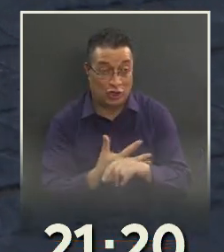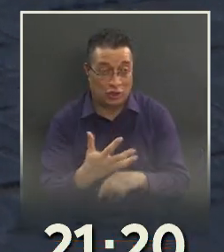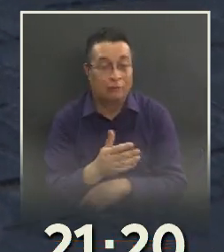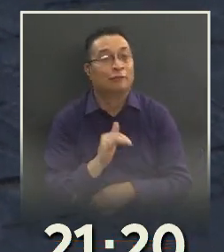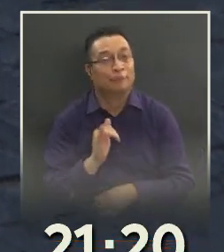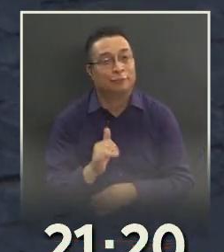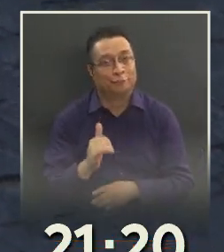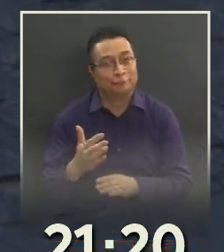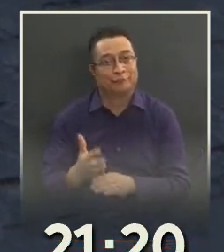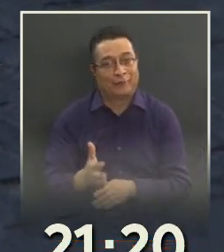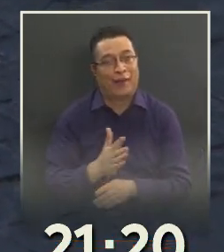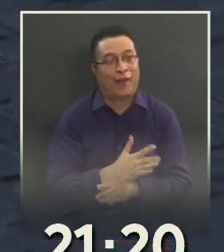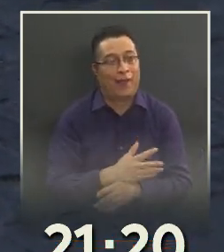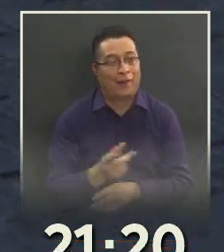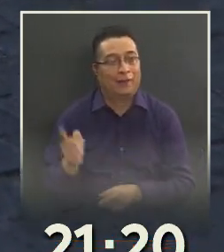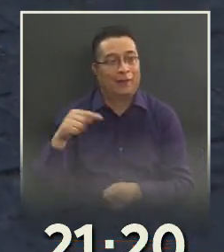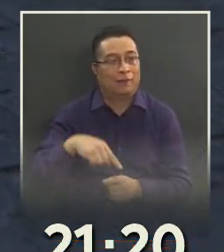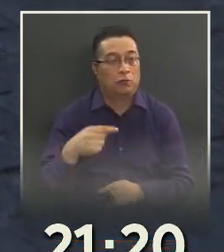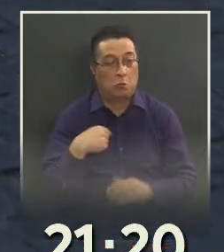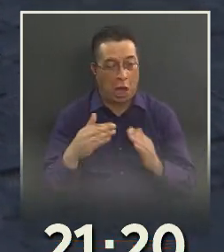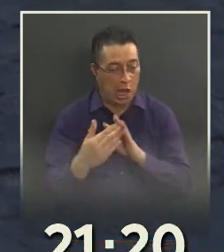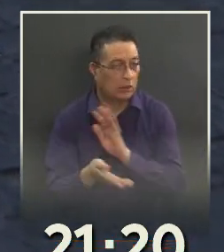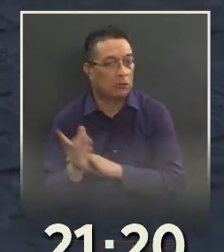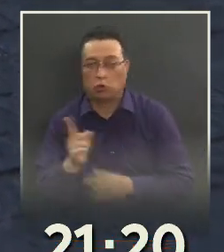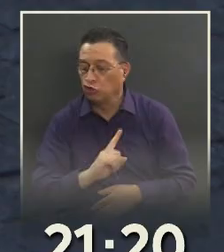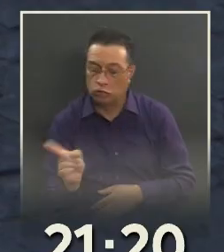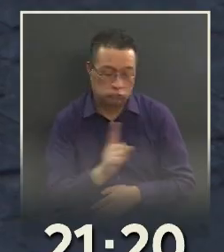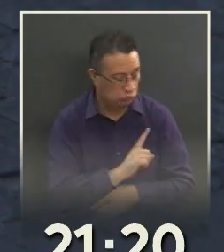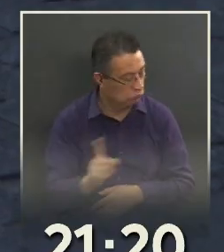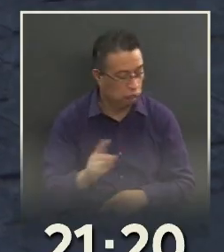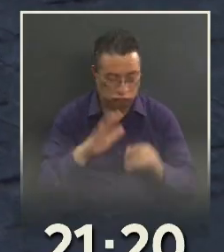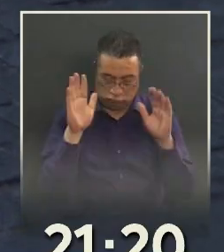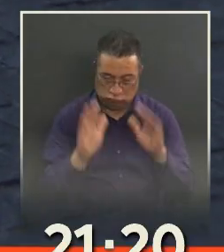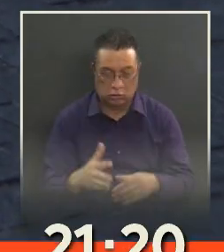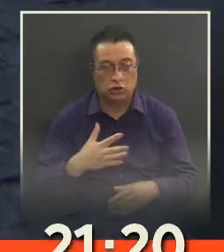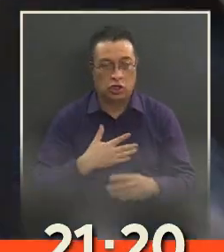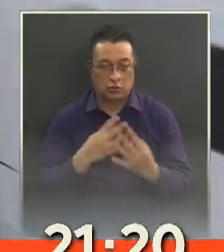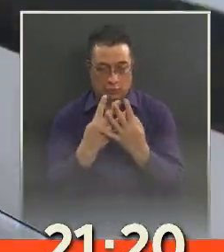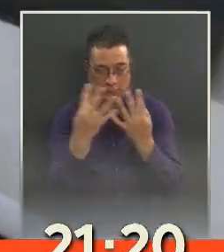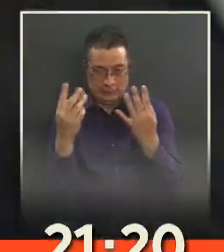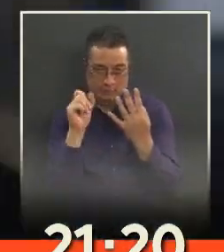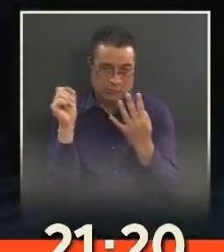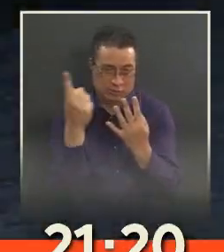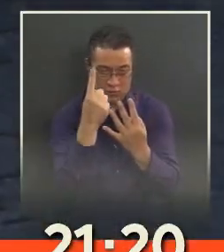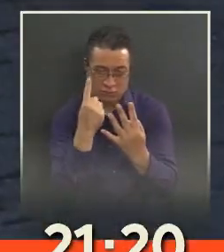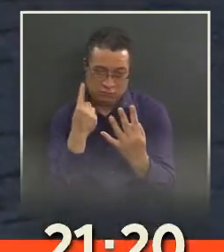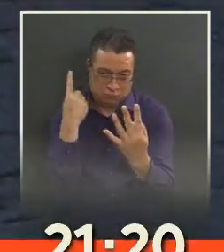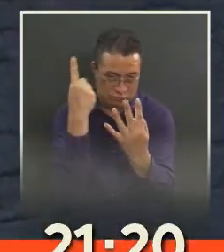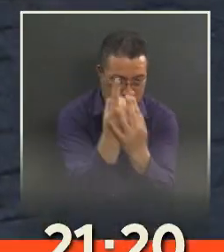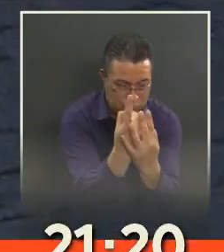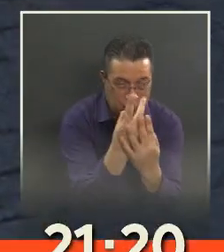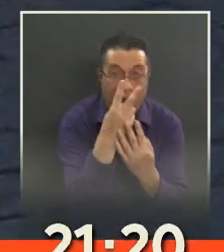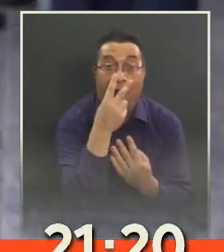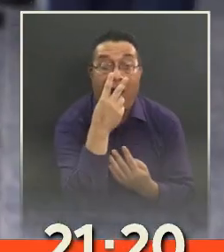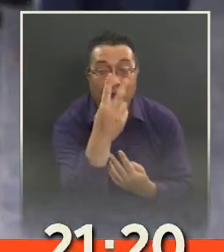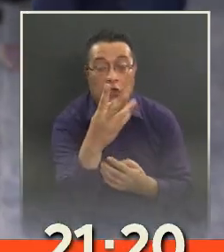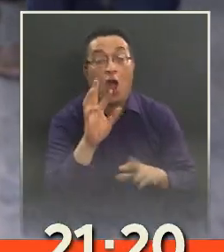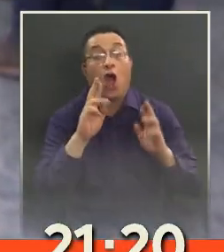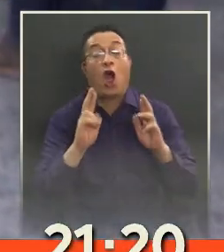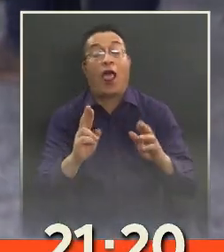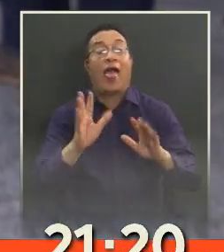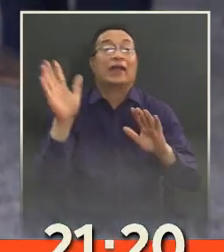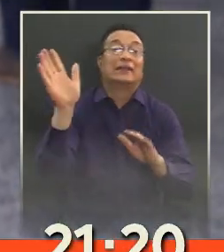sí. No, pero no me vuelvo a la casa por ningún motivo, porque quiero estar adelante, quiero verlo, ojalá saludarlo.